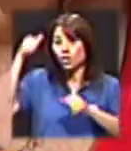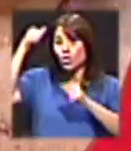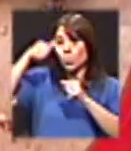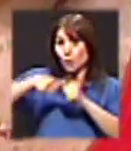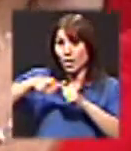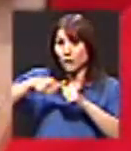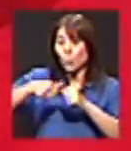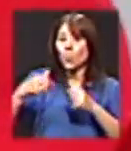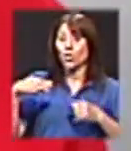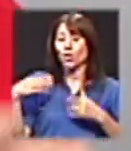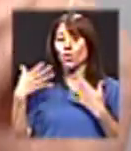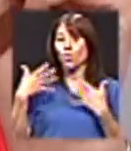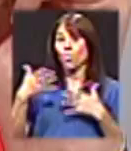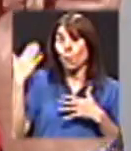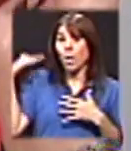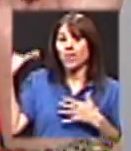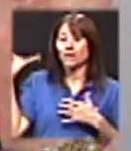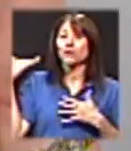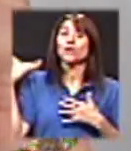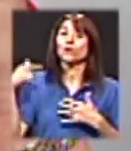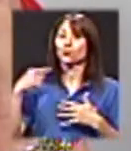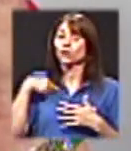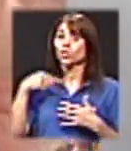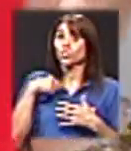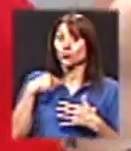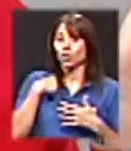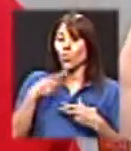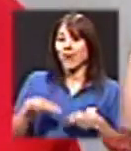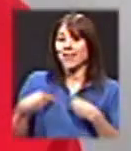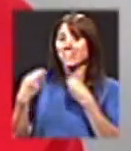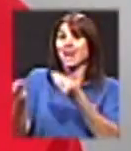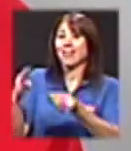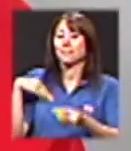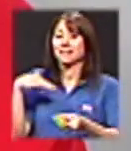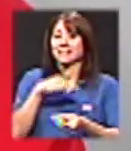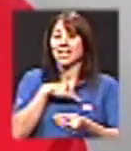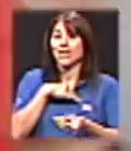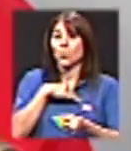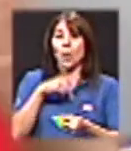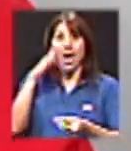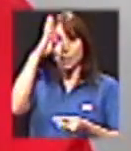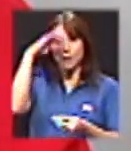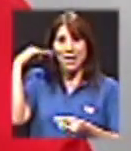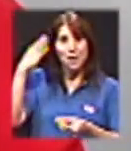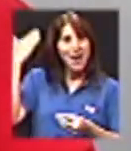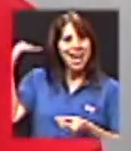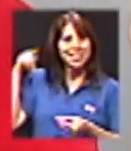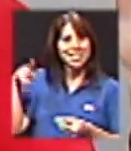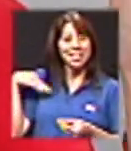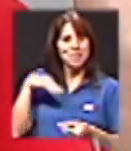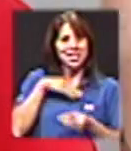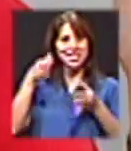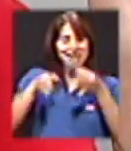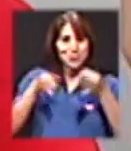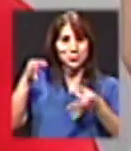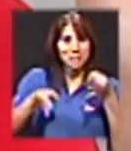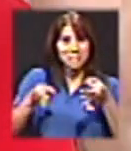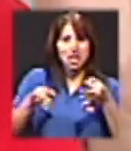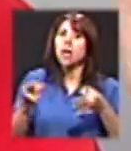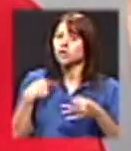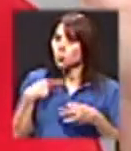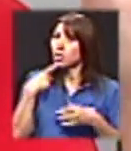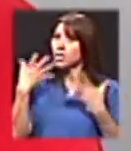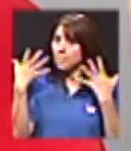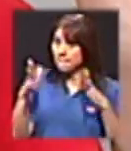doña Laura Chinchilla, porque fue la que me siguió como ministra de Justicia, yo le decía, bueno, Laura, mire, todo esto hicimos y sí es cierto, nos matamos.